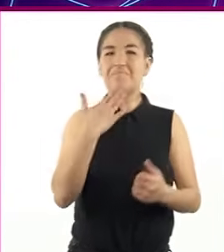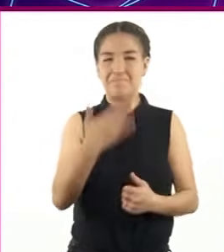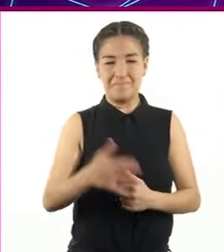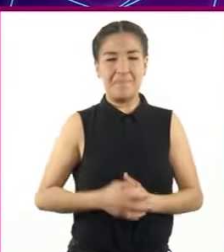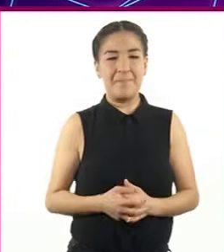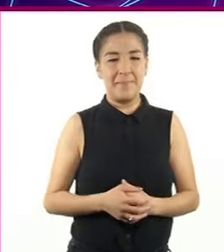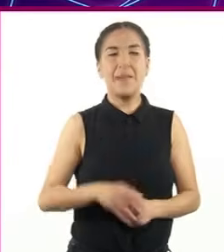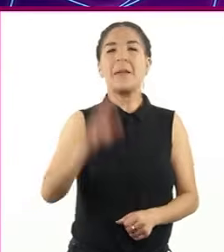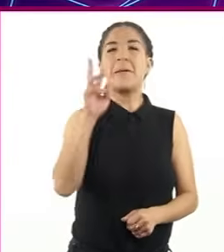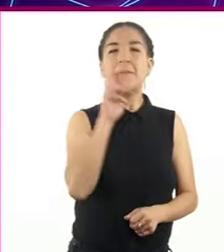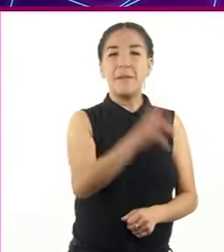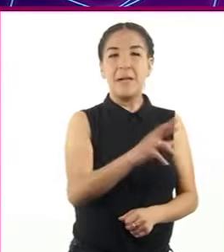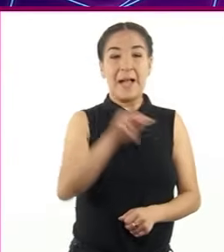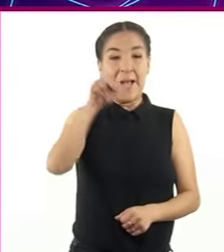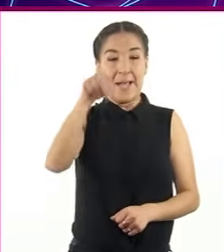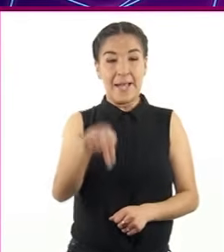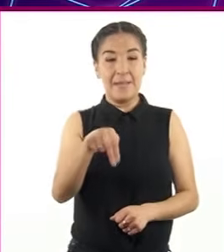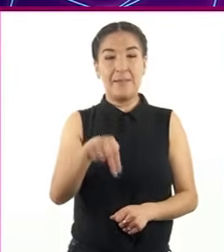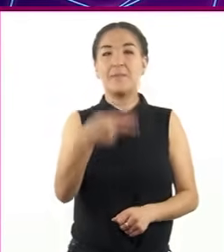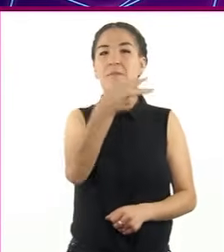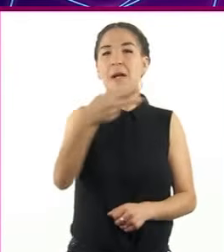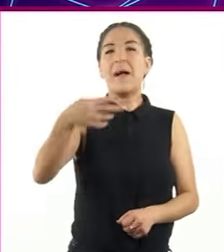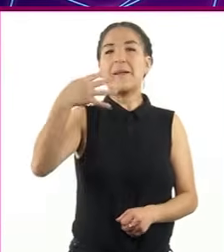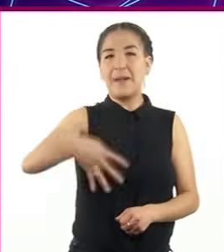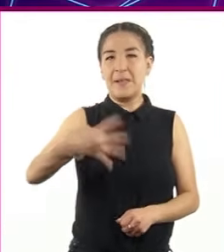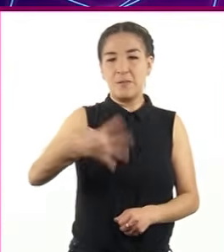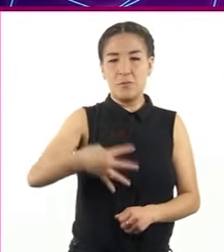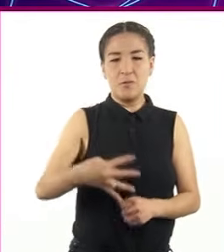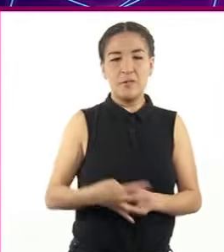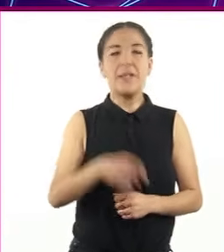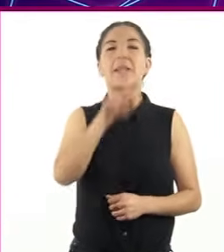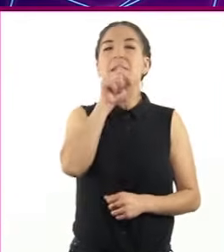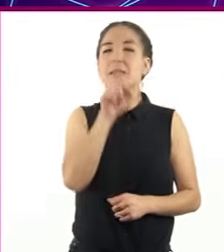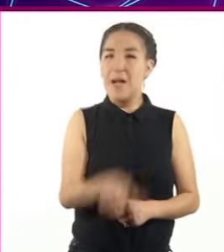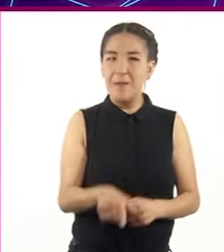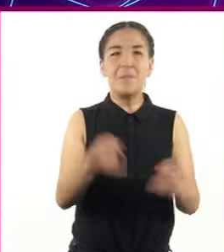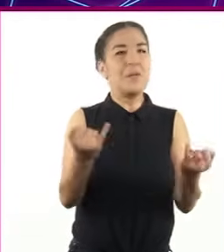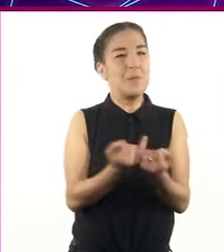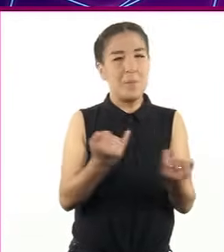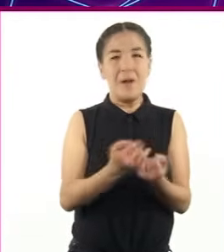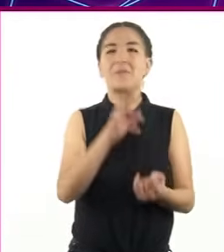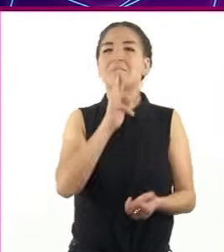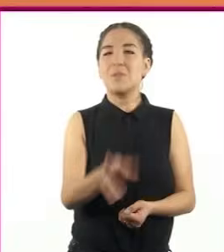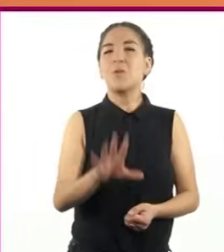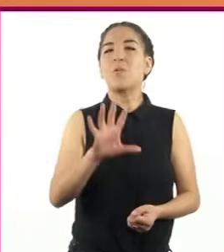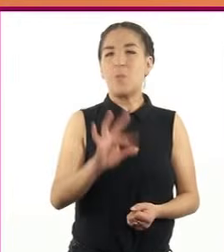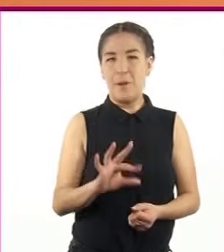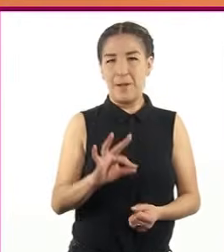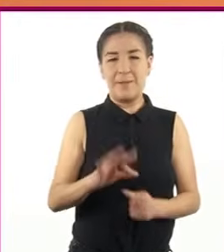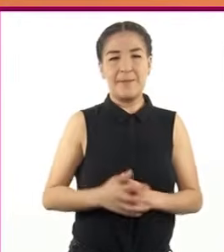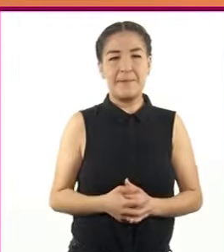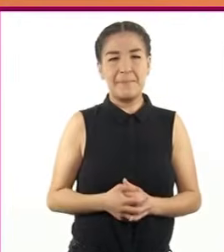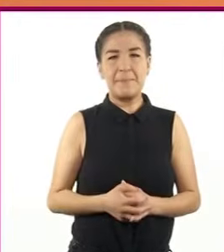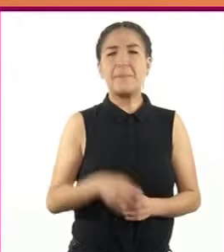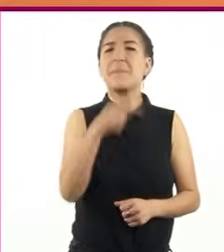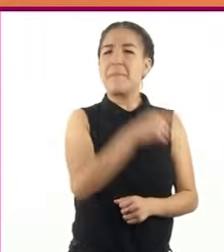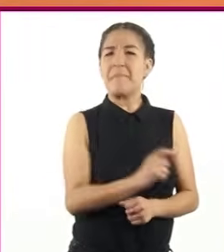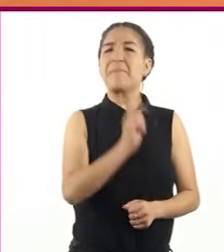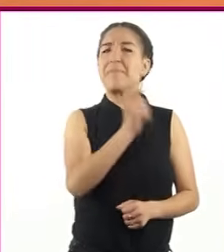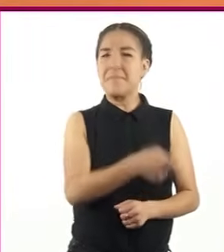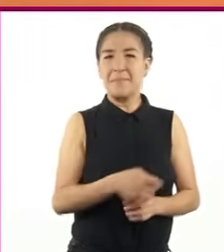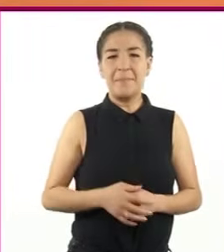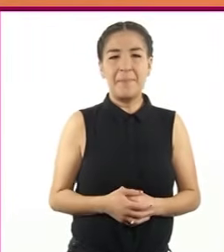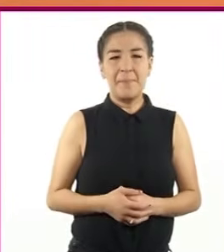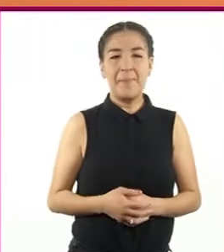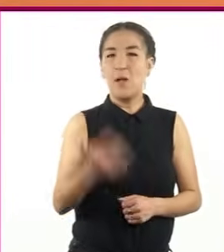la verificación cuando n es igual a 14. También obtenemos 40. Esto quiere decir que